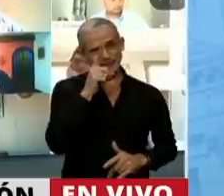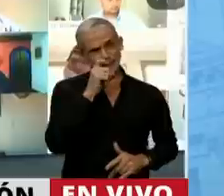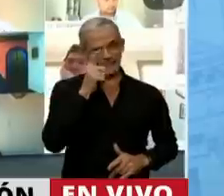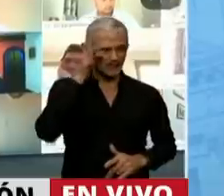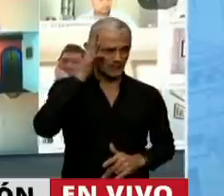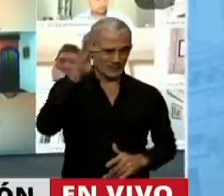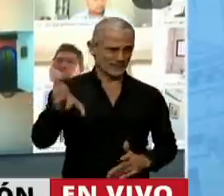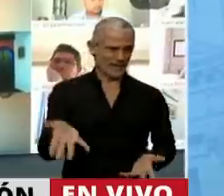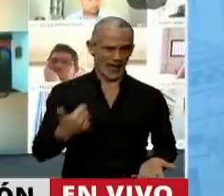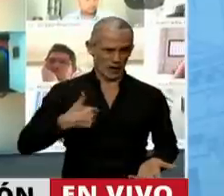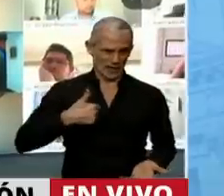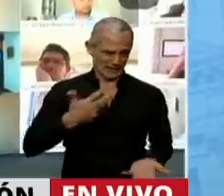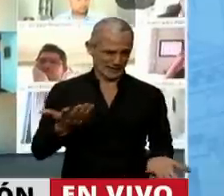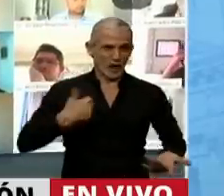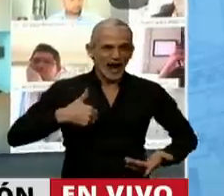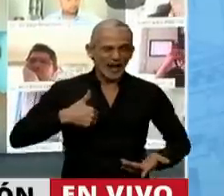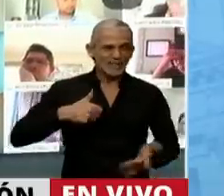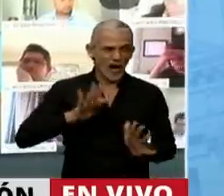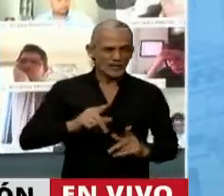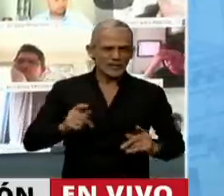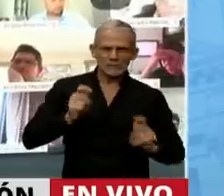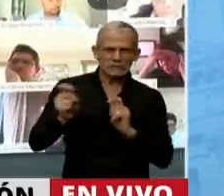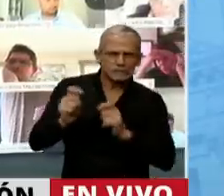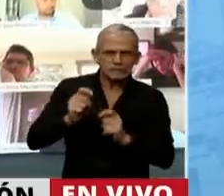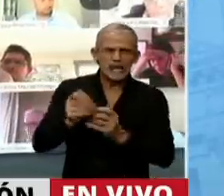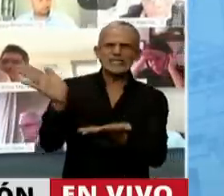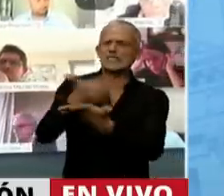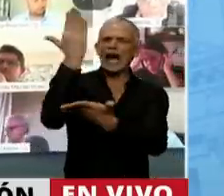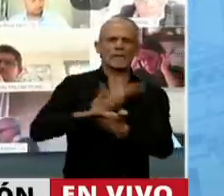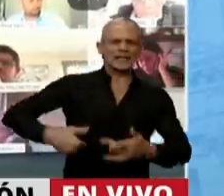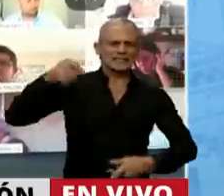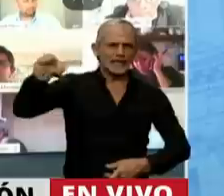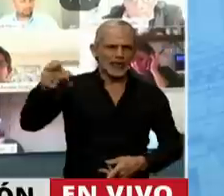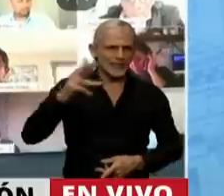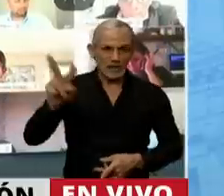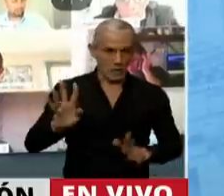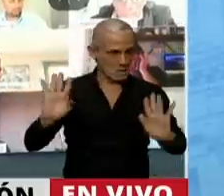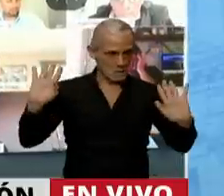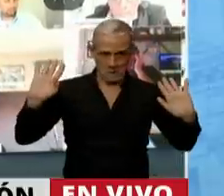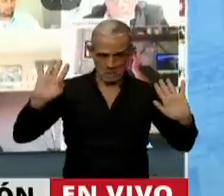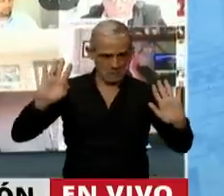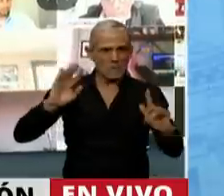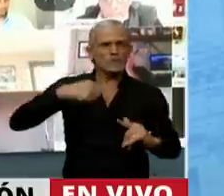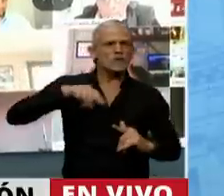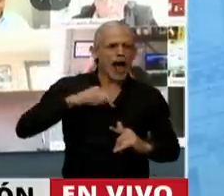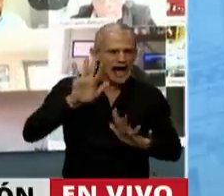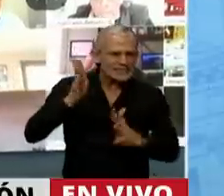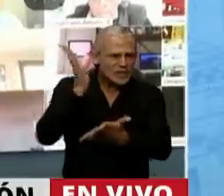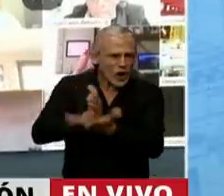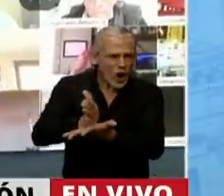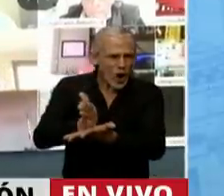corresponde. La Argentina no va a promover ningún golpe. La Argentina no va a promover ningún golpe de